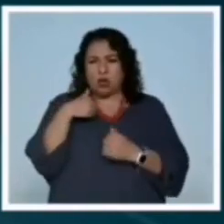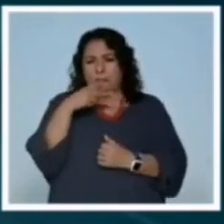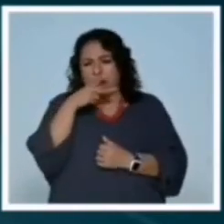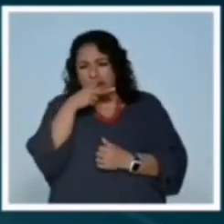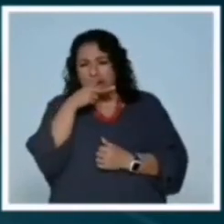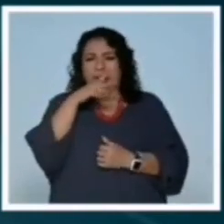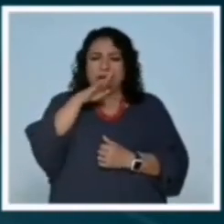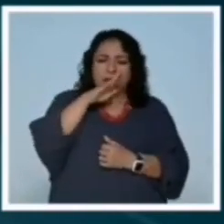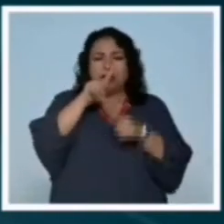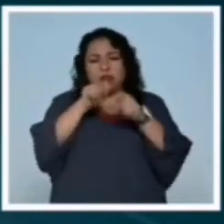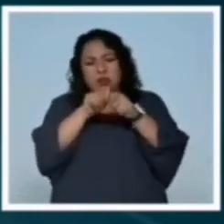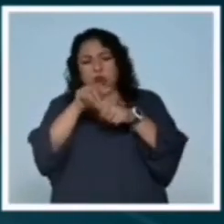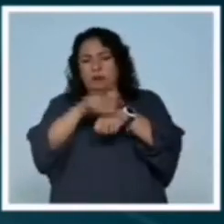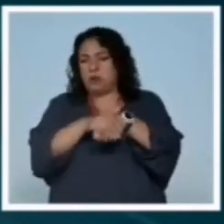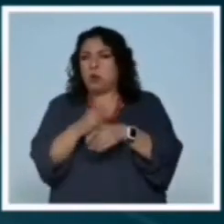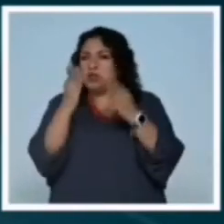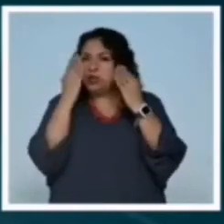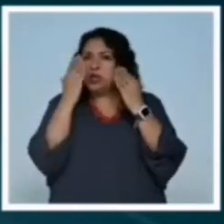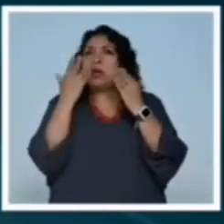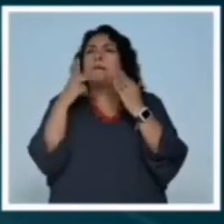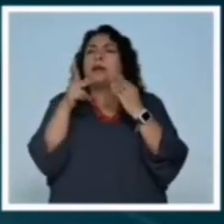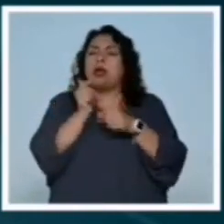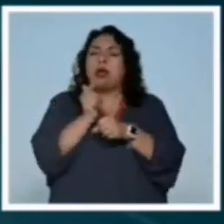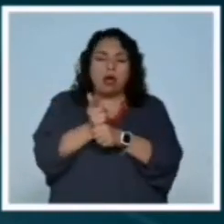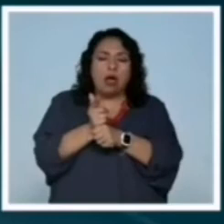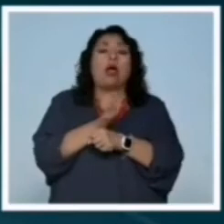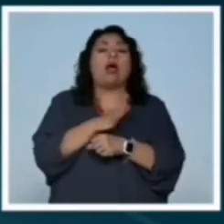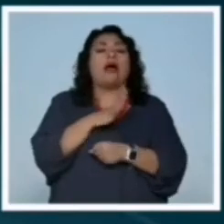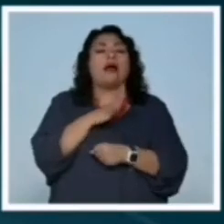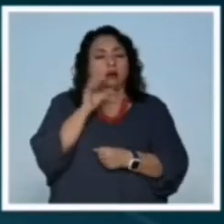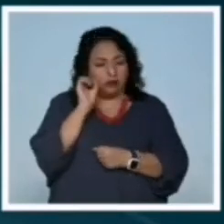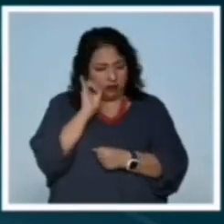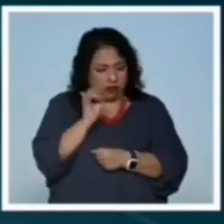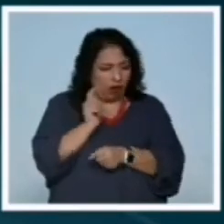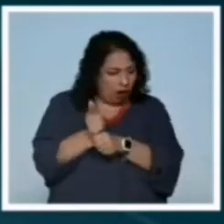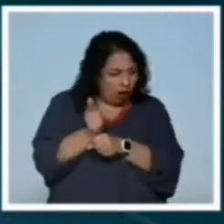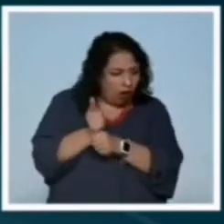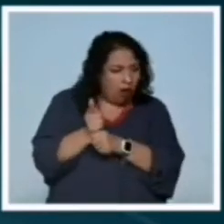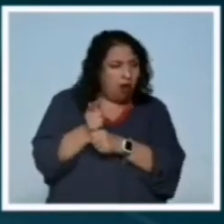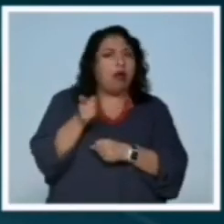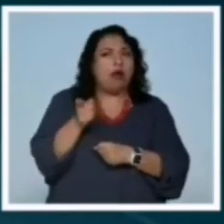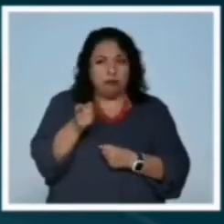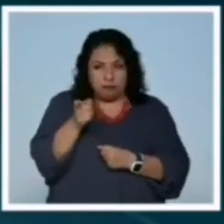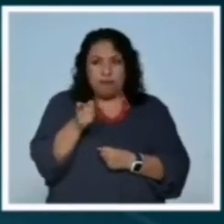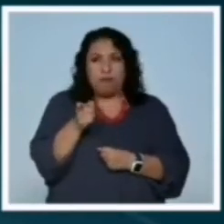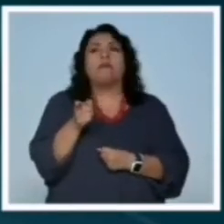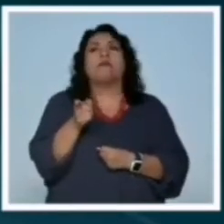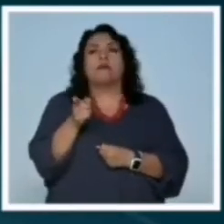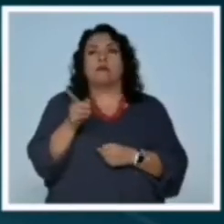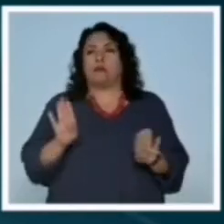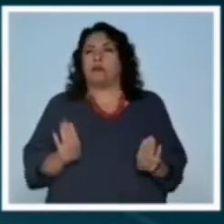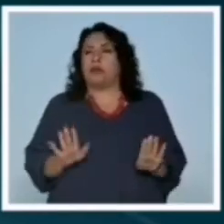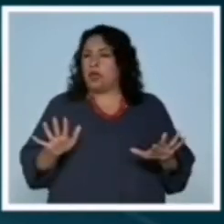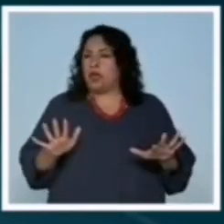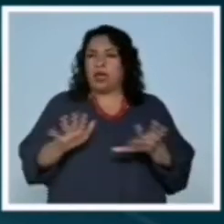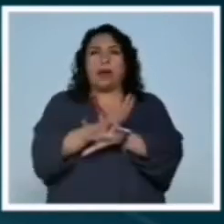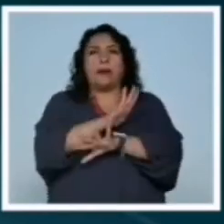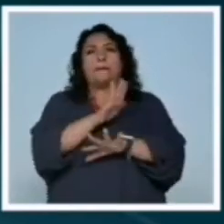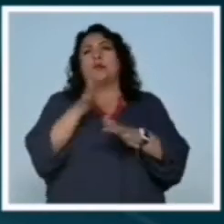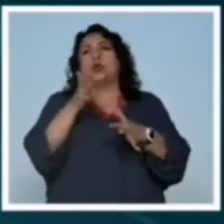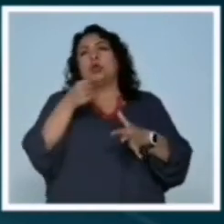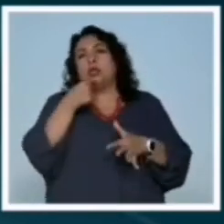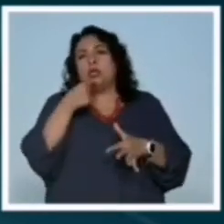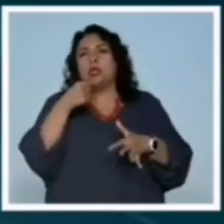amigos no pero si en señales que podemos detectar si hay señales éste que puede dar y conducta de un niño de un